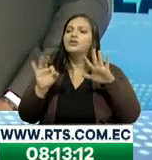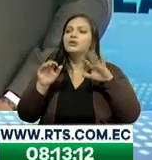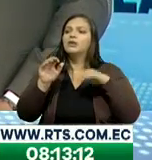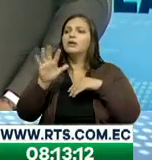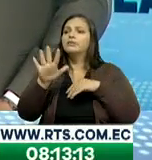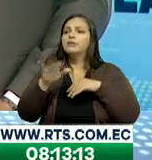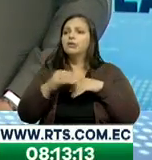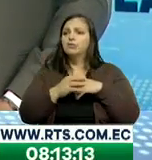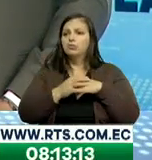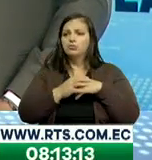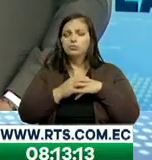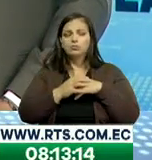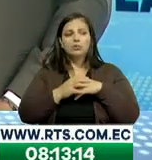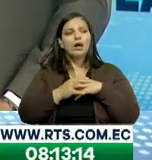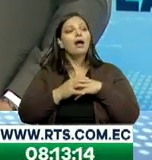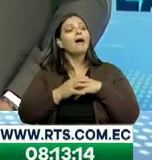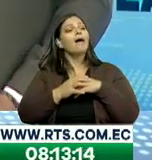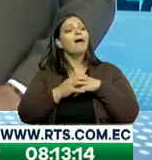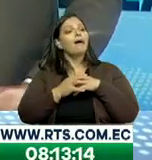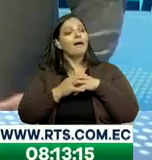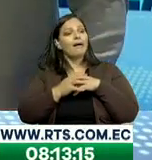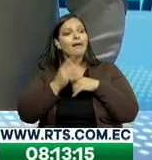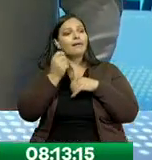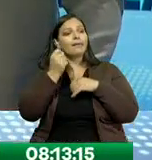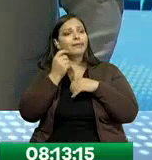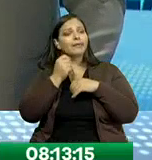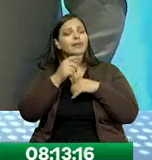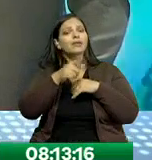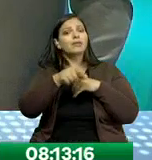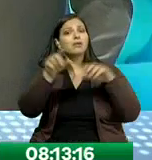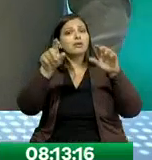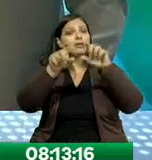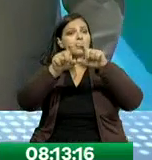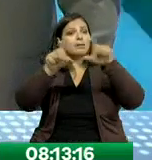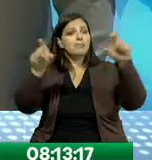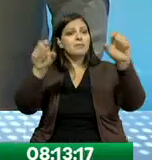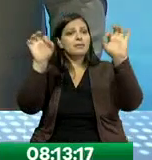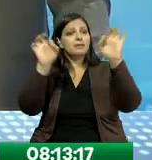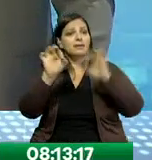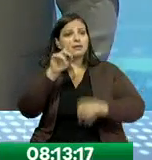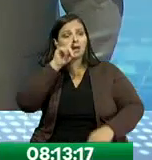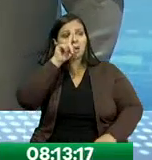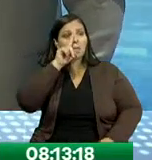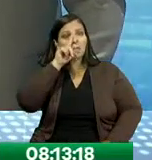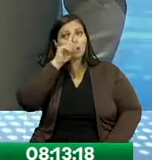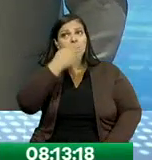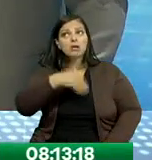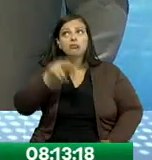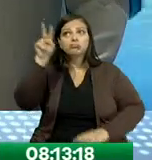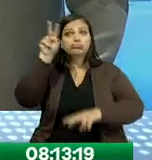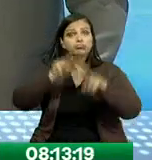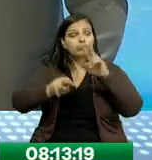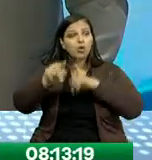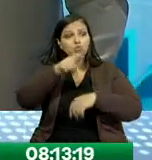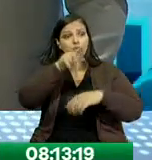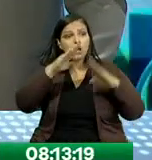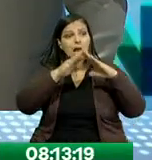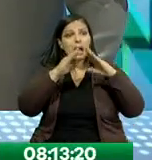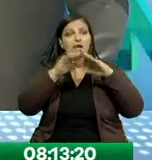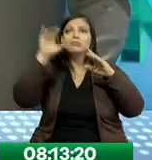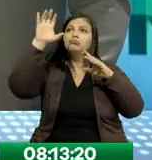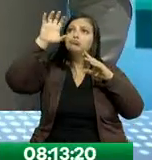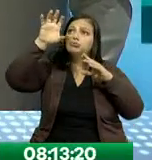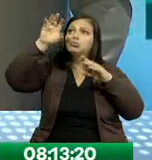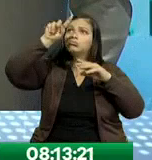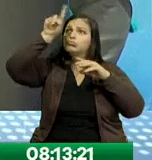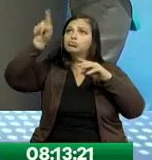Se debe haber bajado más allá. No, porque no ha llegado su inspección, ¿no? No ha llegado la inspección. Se embarcó en la 85 o se equivocó, se embarcó en la 87.